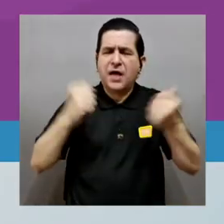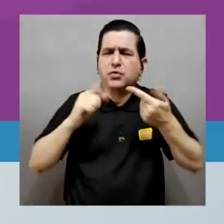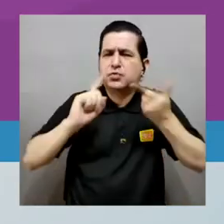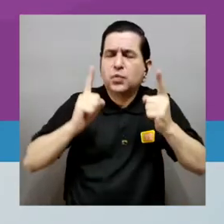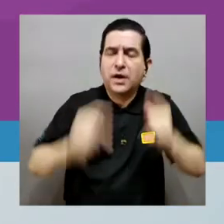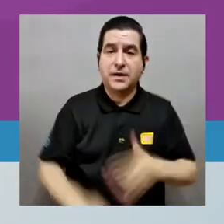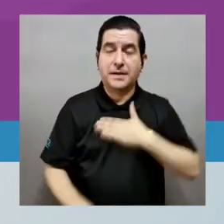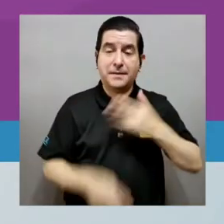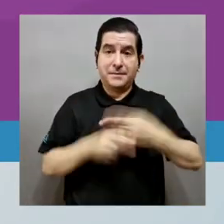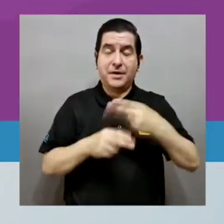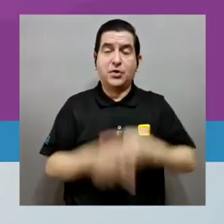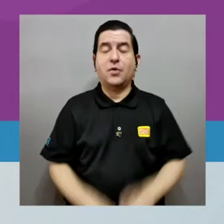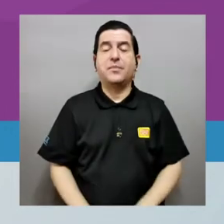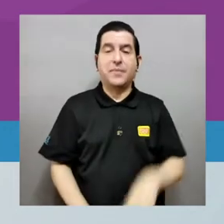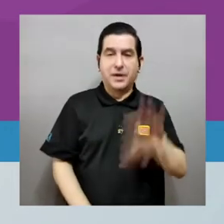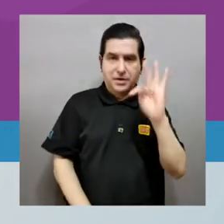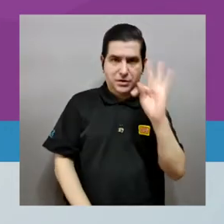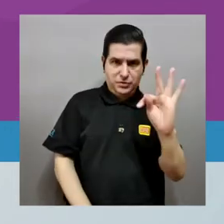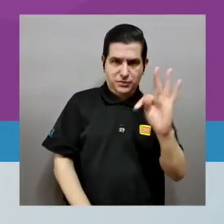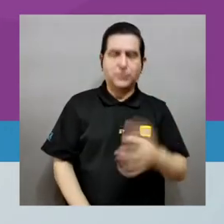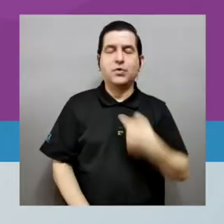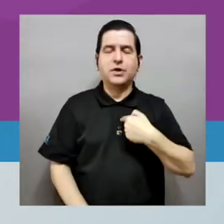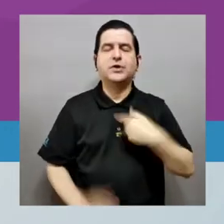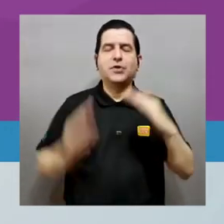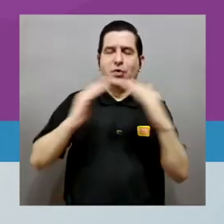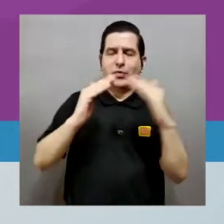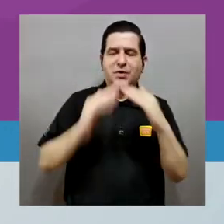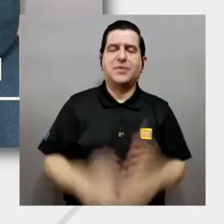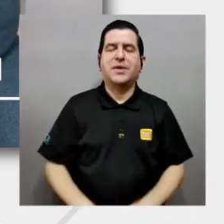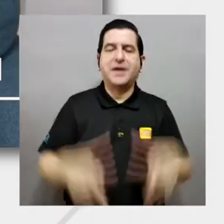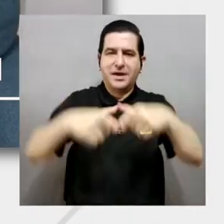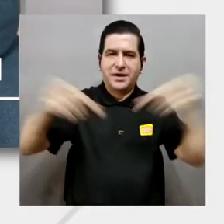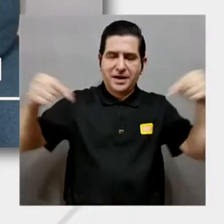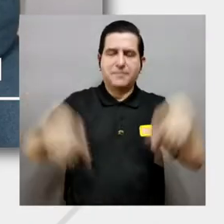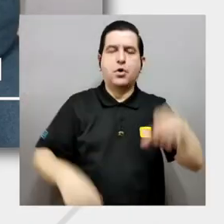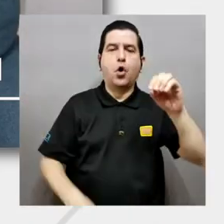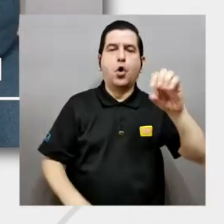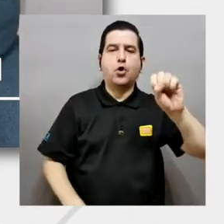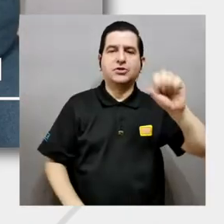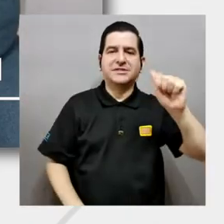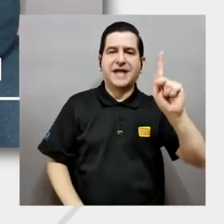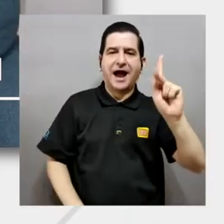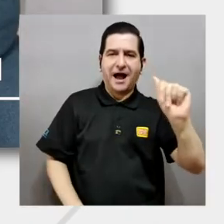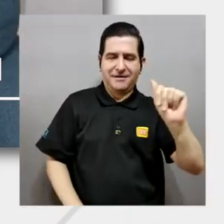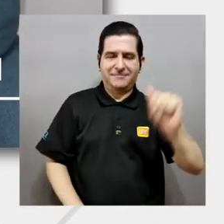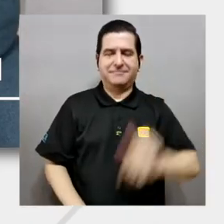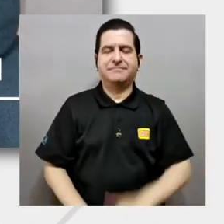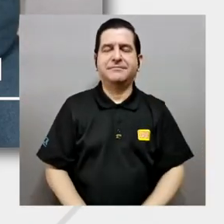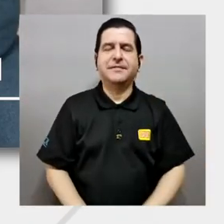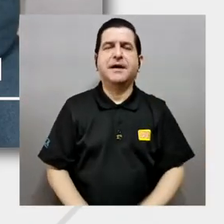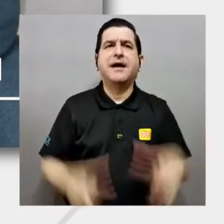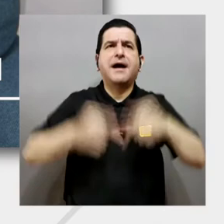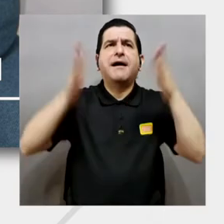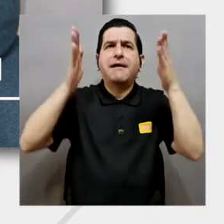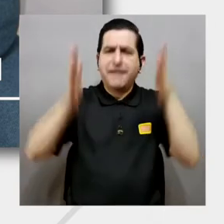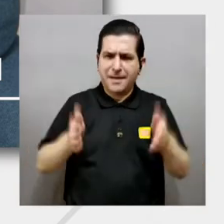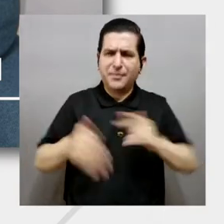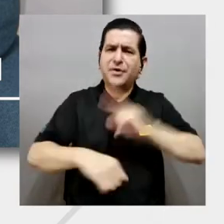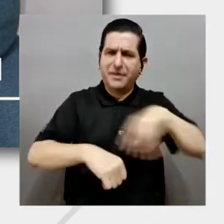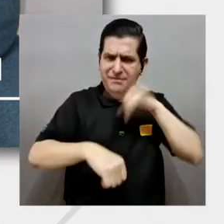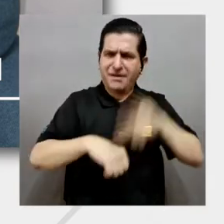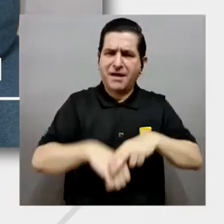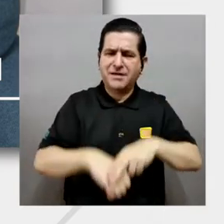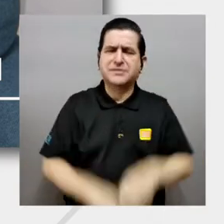¿Qué hacen las personas en Japón para cuidar su salud? Hola, mi nombre es Tomoyuki y yo vivo en Japón, en la parte